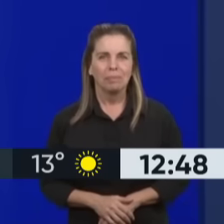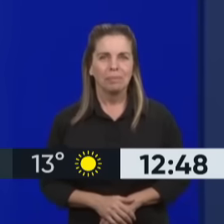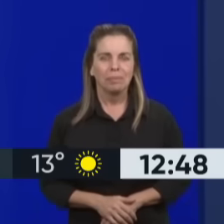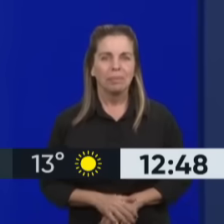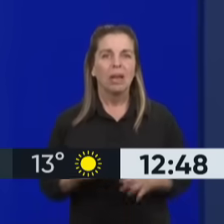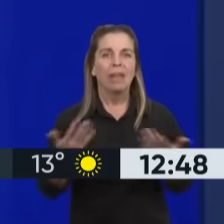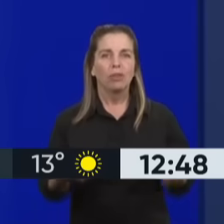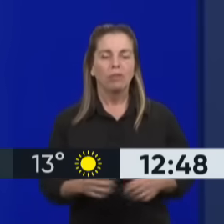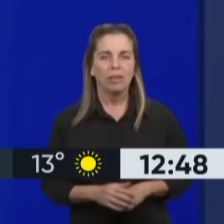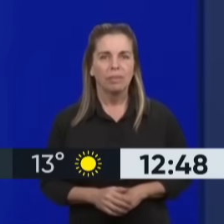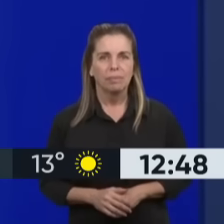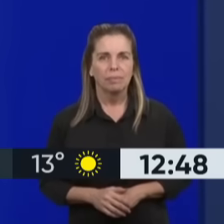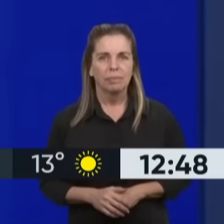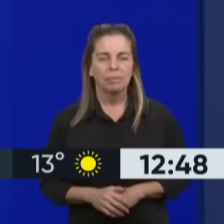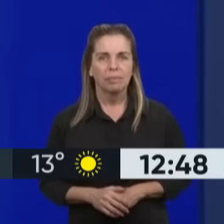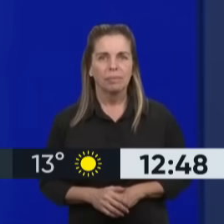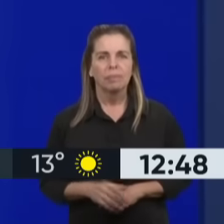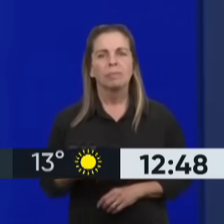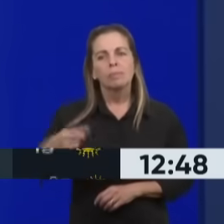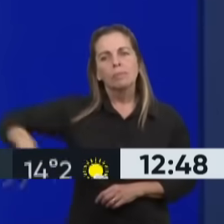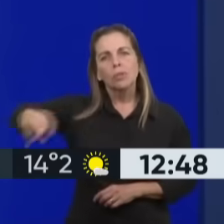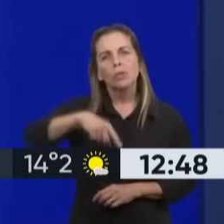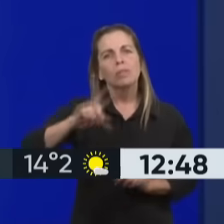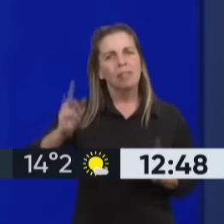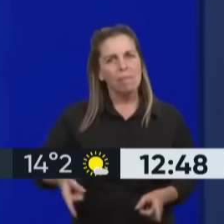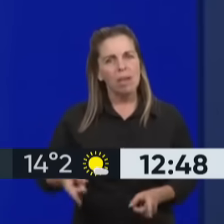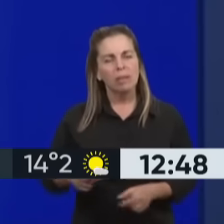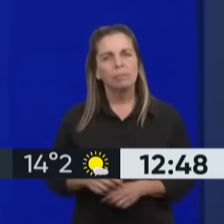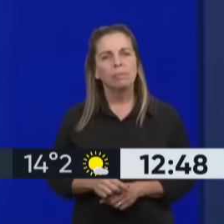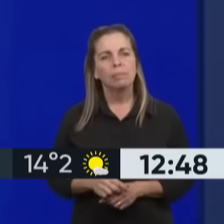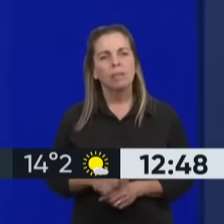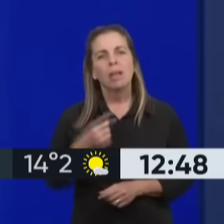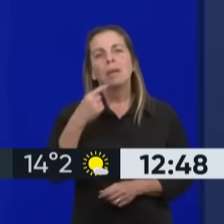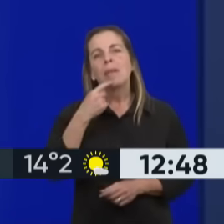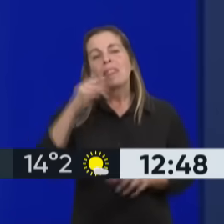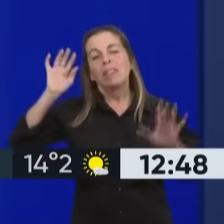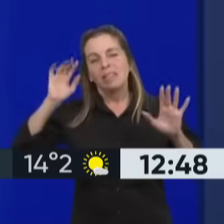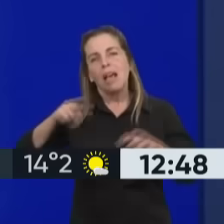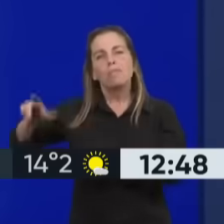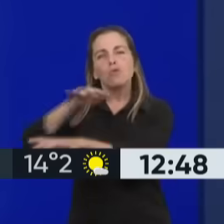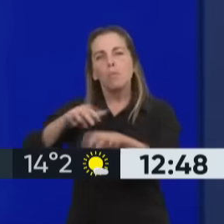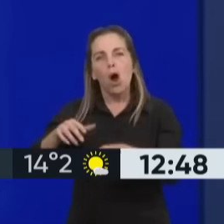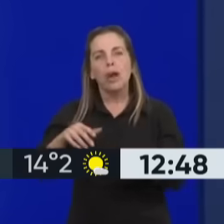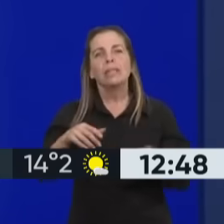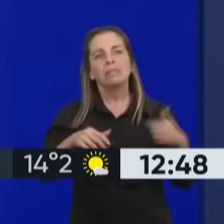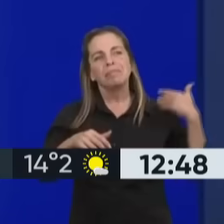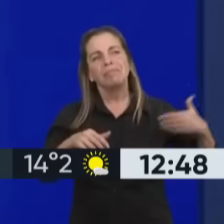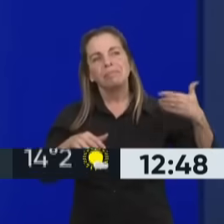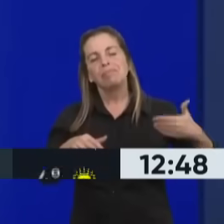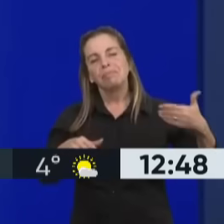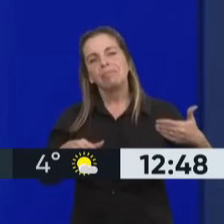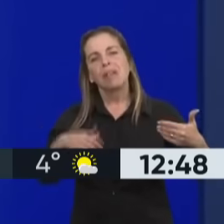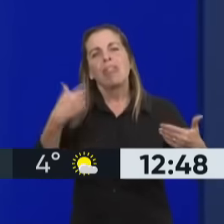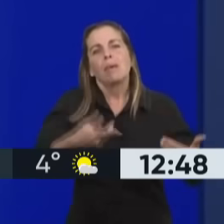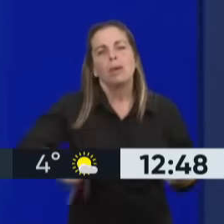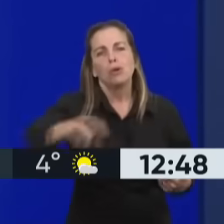Por lo tanto, dijeron que después nos íbamos a caer en una suerte de gran depresión.